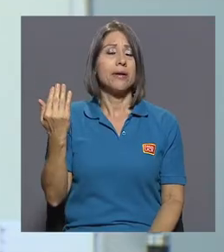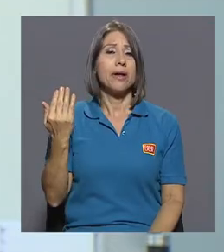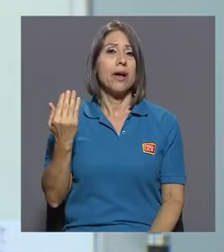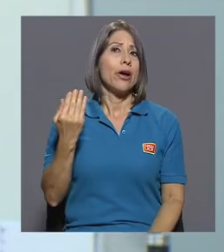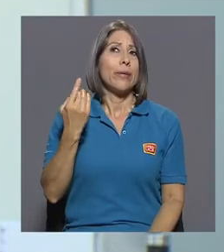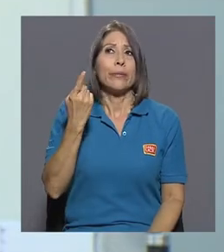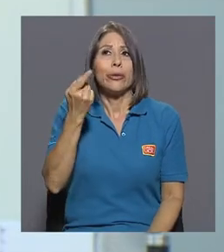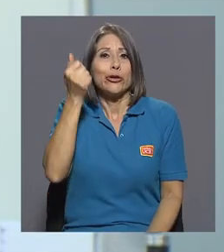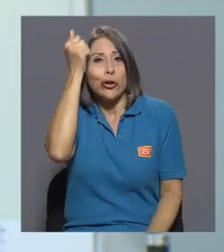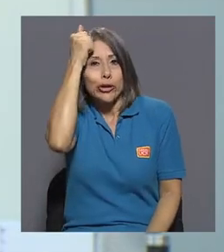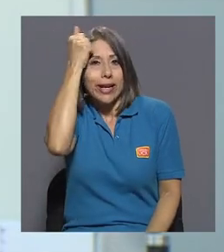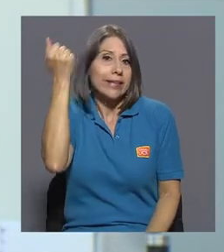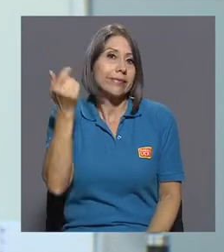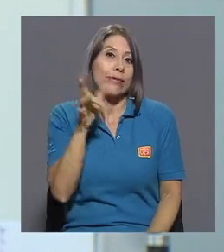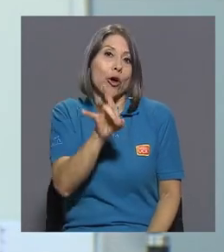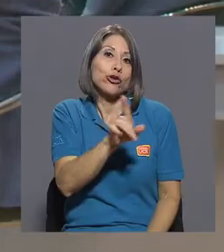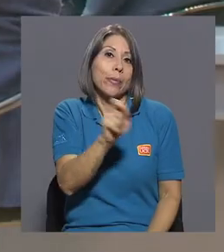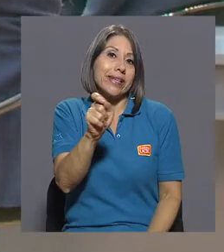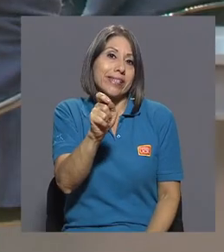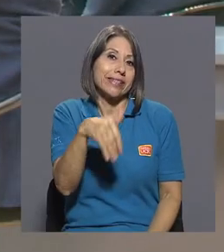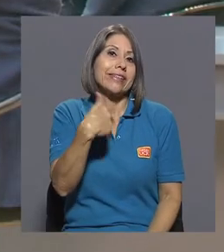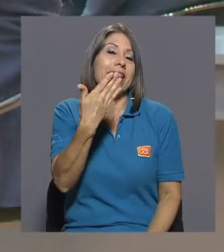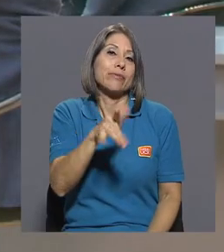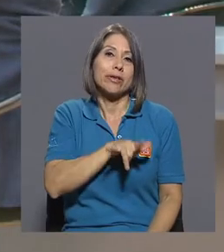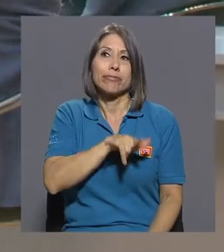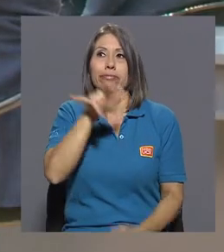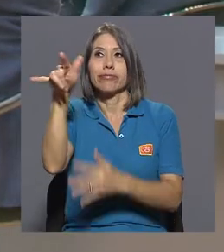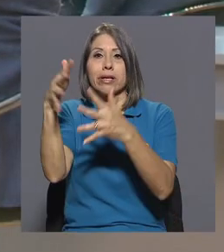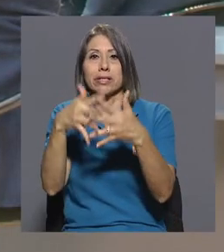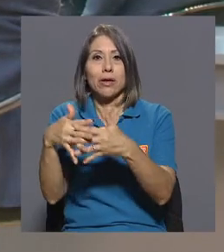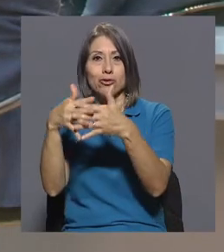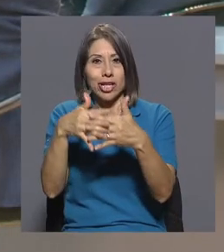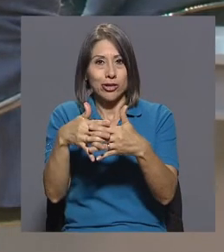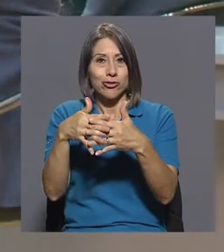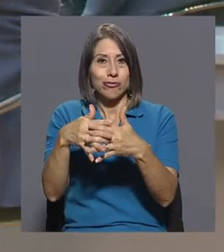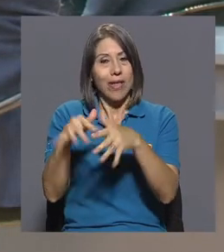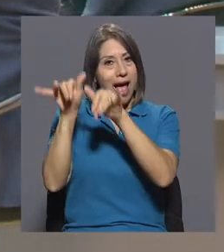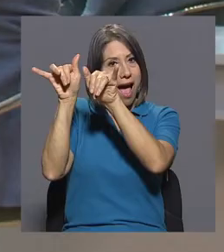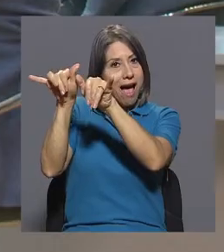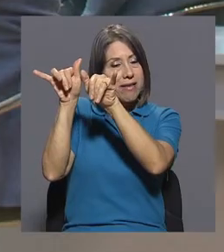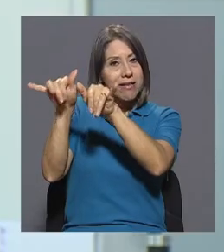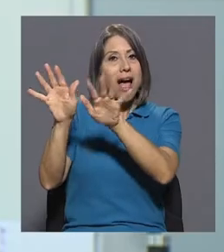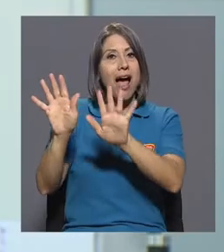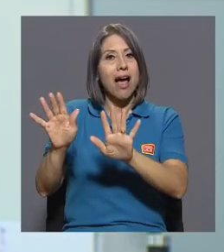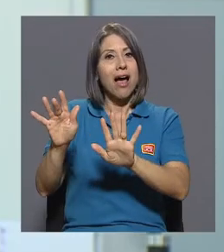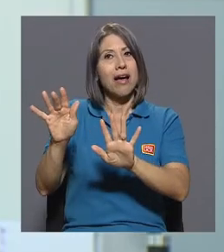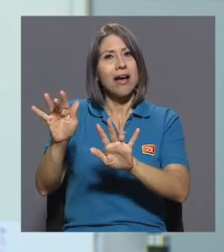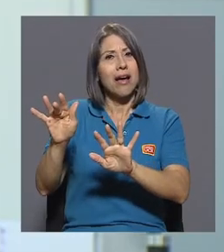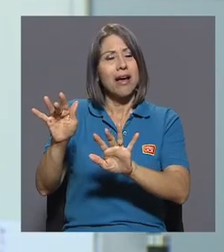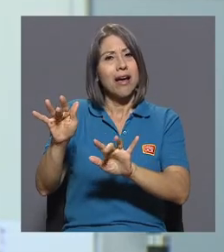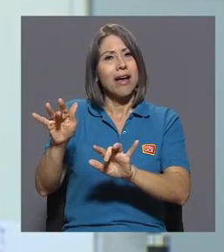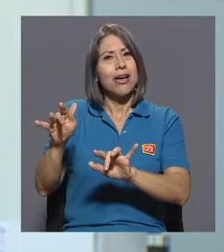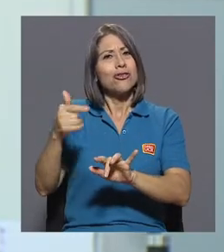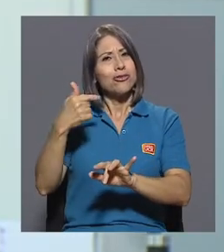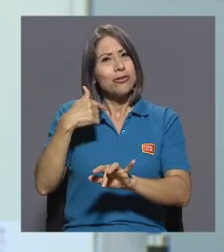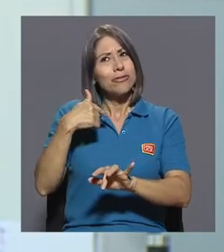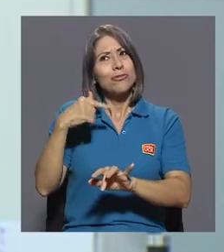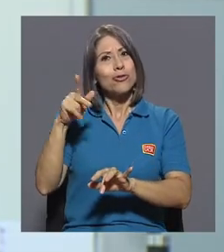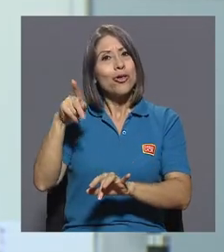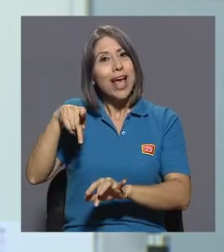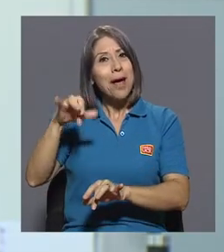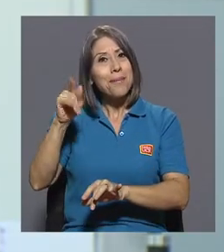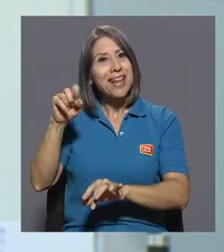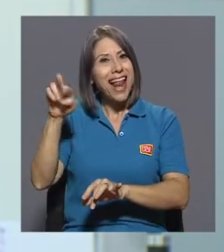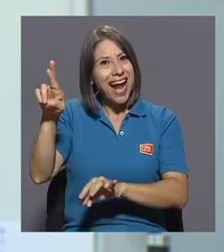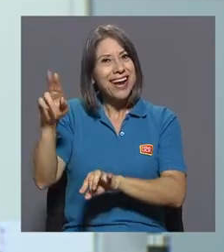y duré 8 meses y me fui para Estados. Y estando allá, pues, me recuerdo, tuve la visita de Doña Pilar